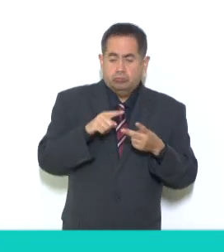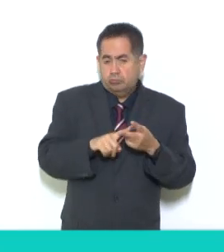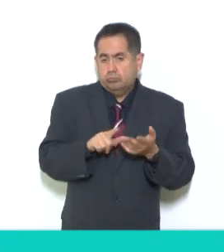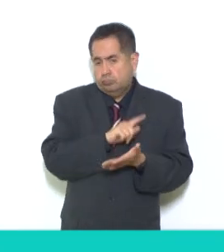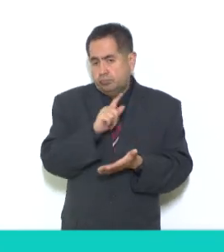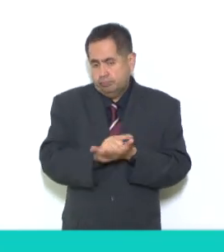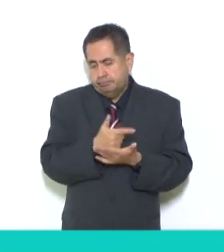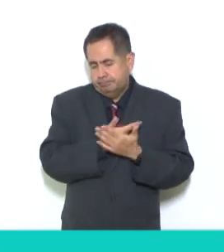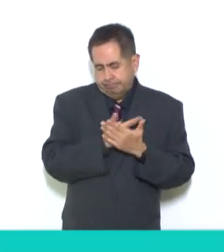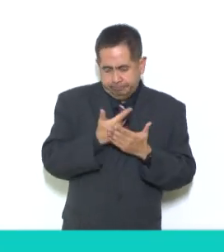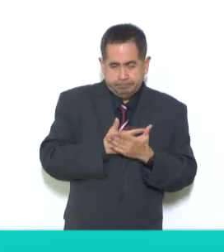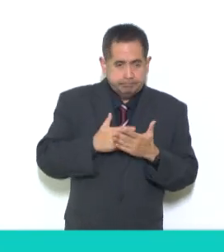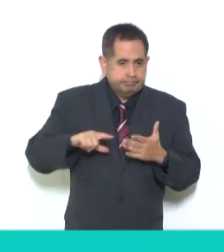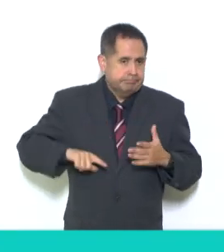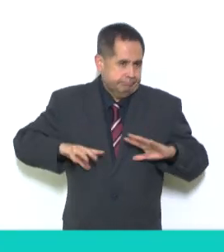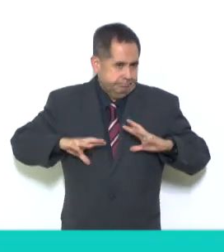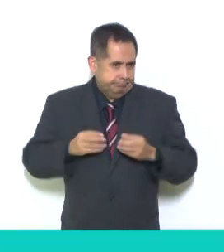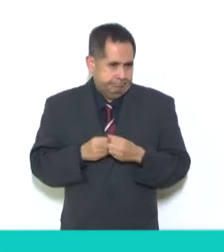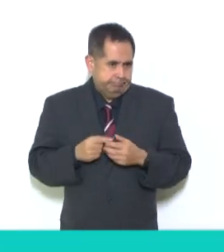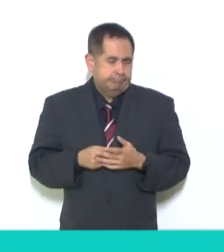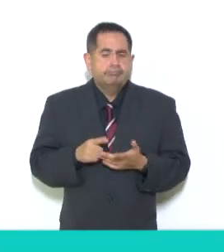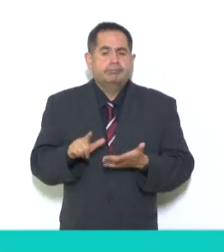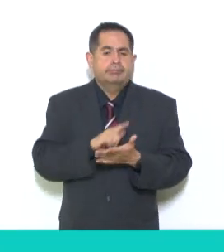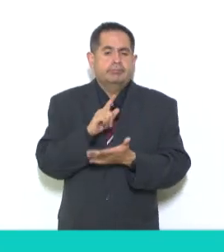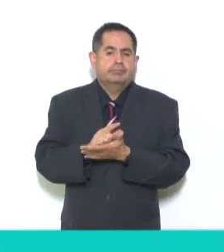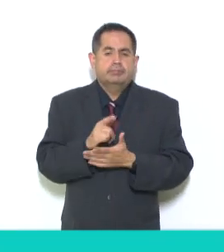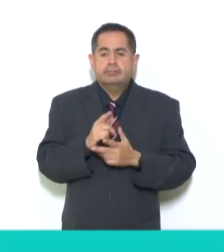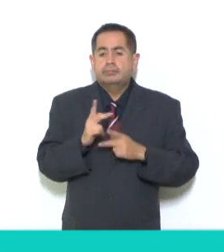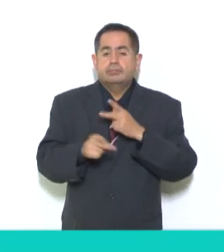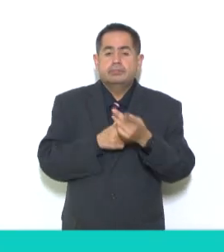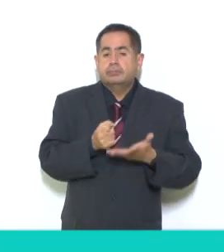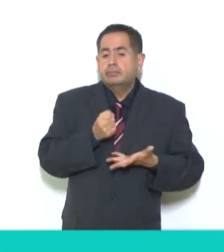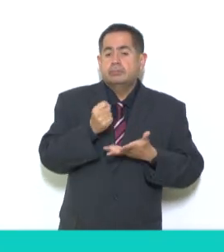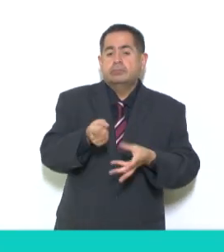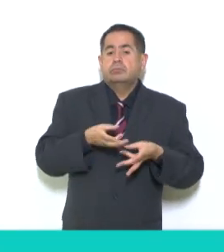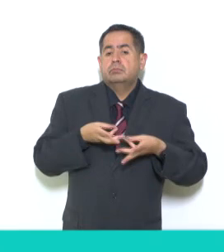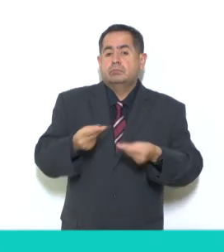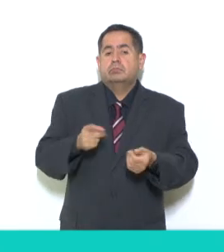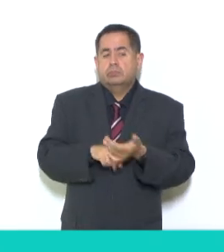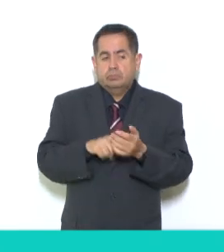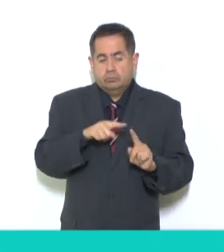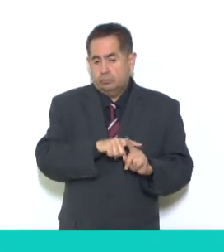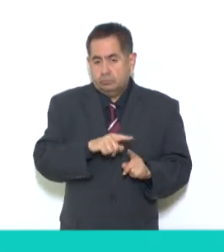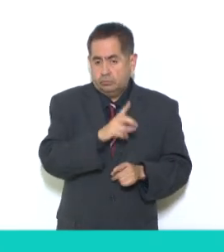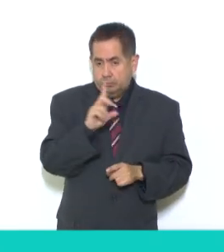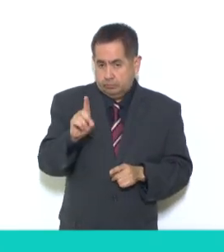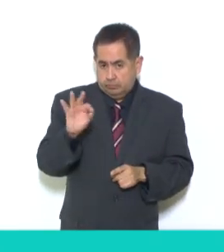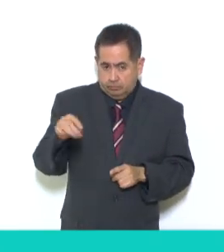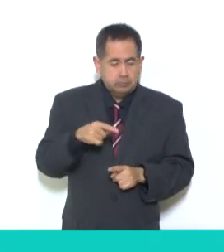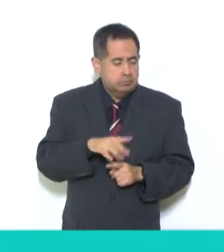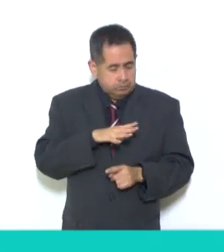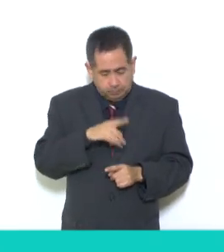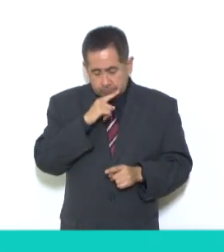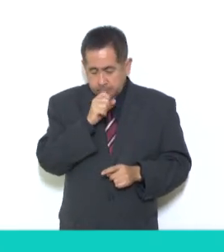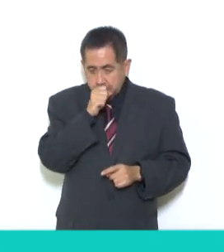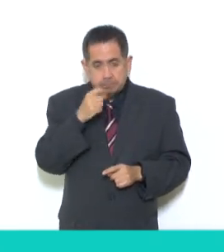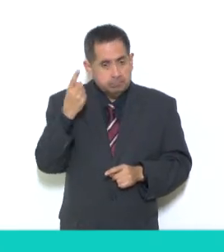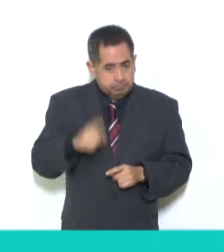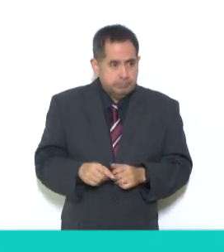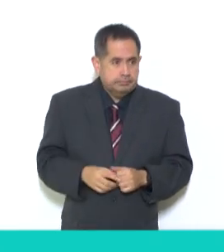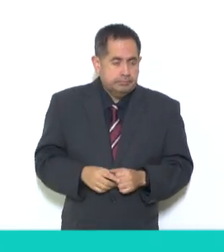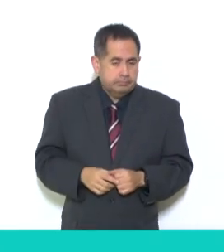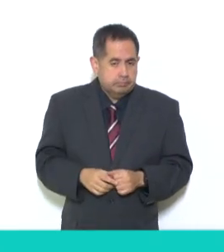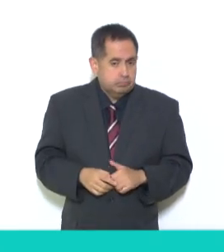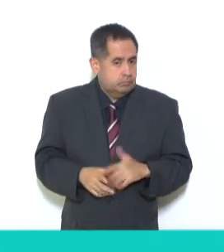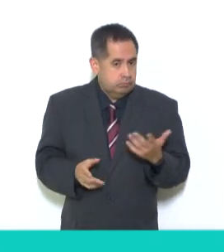ley de contabilidad gubernamental y la ley de presupuesto y gasto eficiente del distrito federal es cierto que